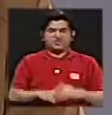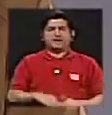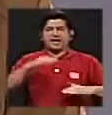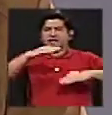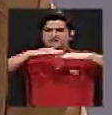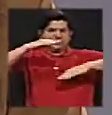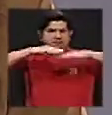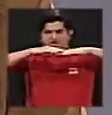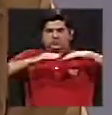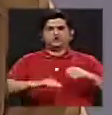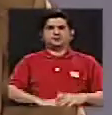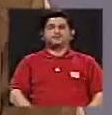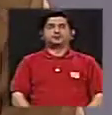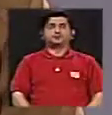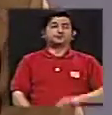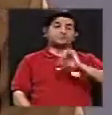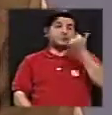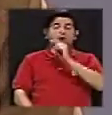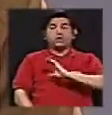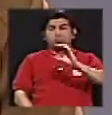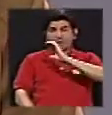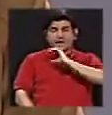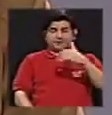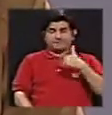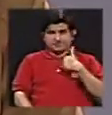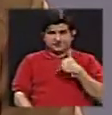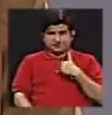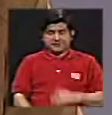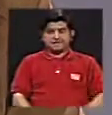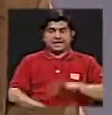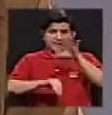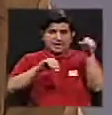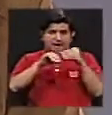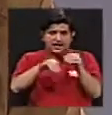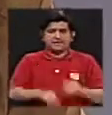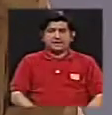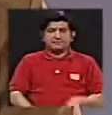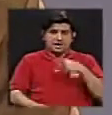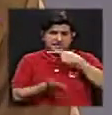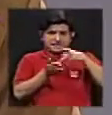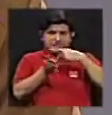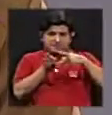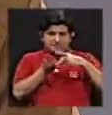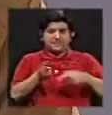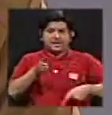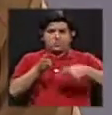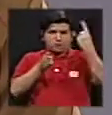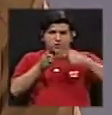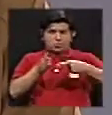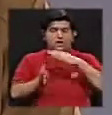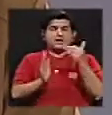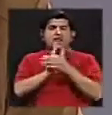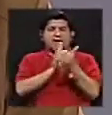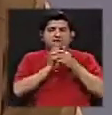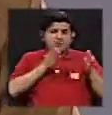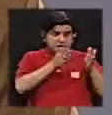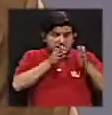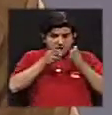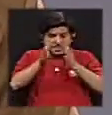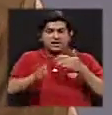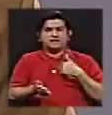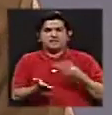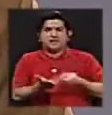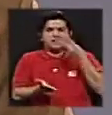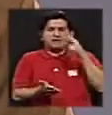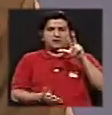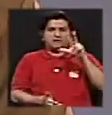máximo. Y la otra característica que tiene, además del peaje y de las capacidades, es que es una carretera que tiene un costo